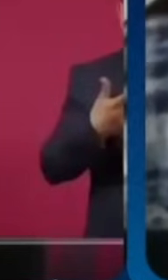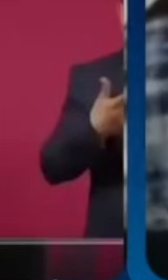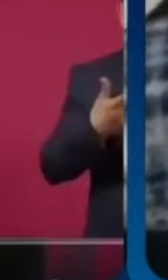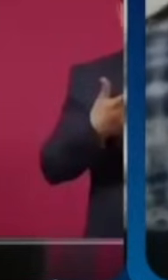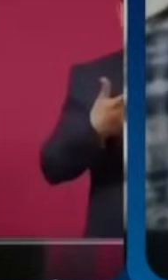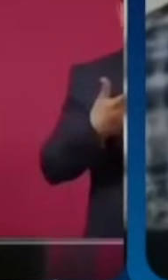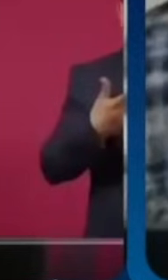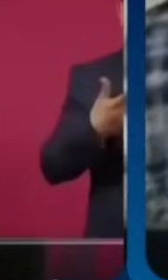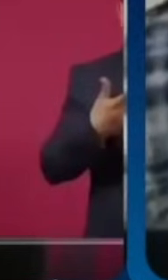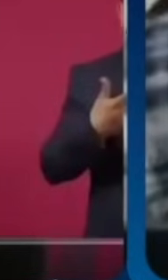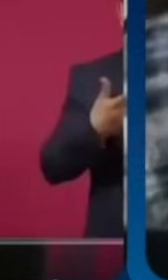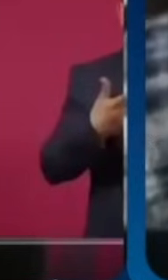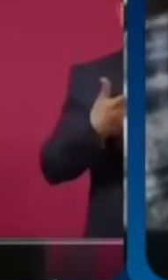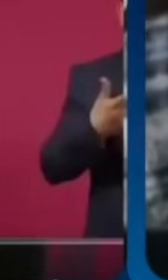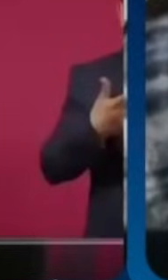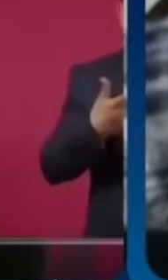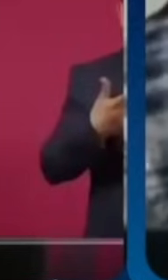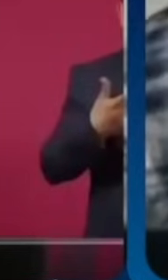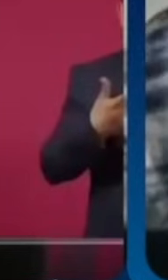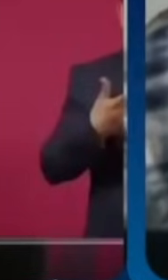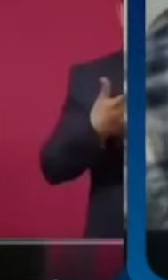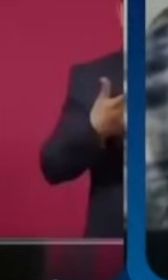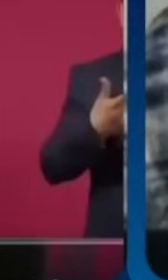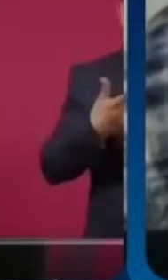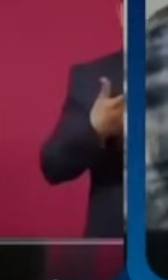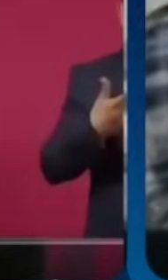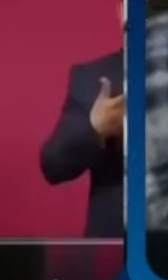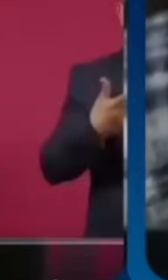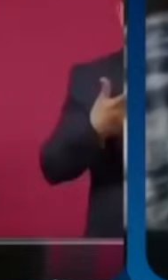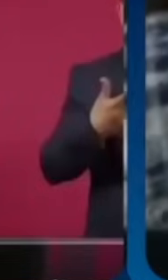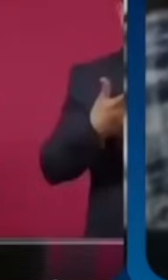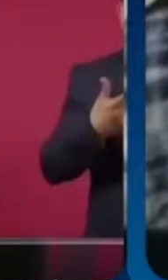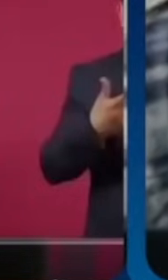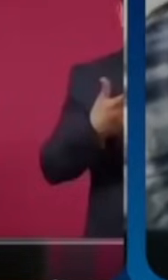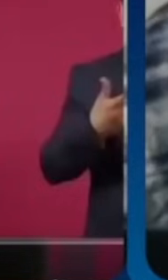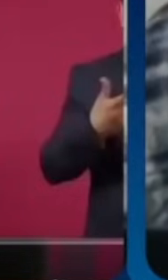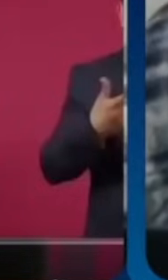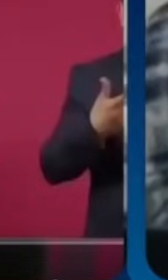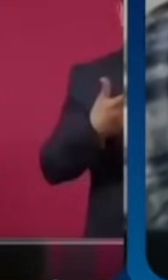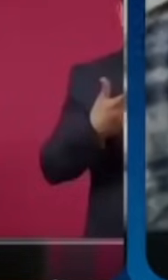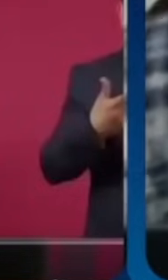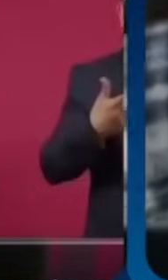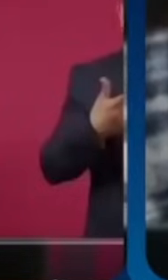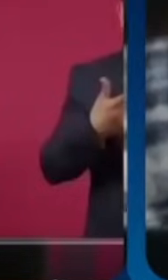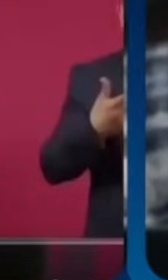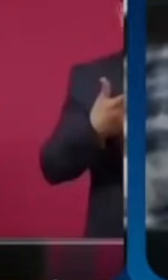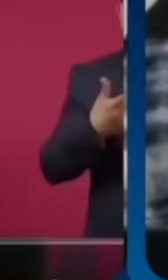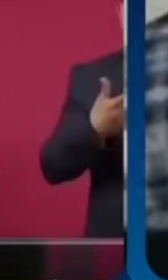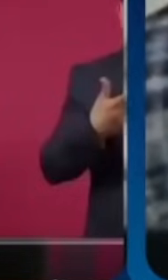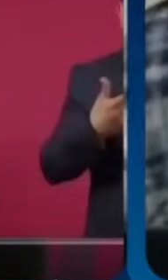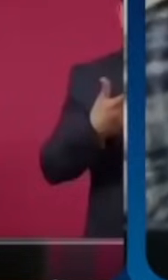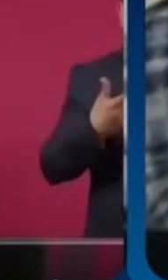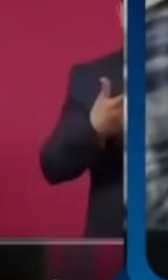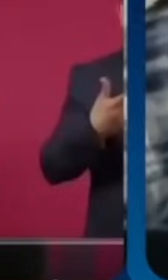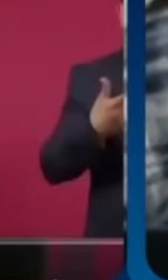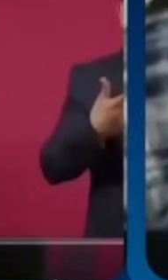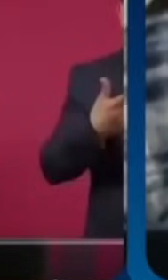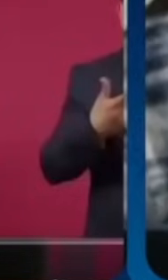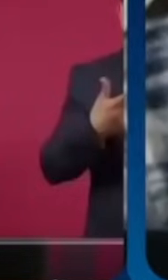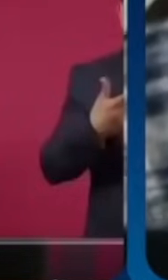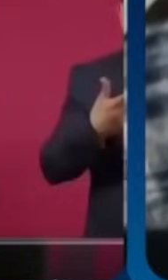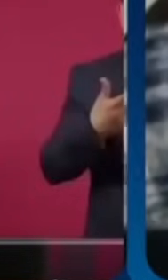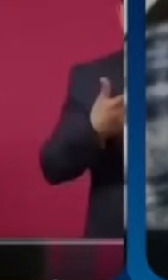mi presidente Andrés Manuel López Obrador en el Zócalo, a la Suprema Corte de la Injusticia, porque no hay